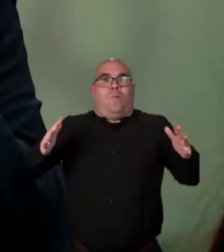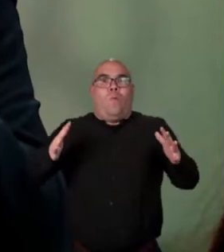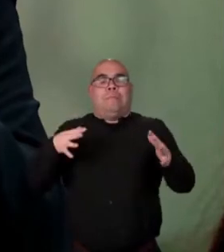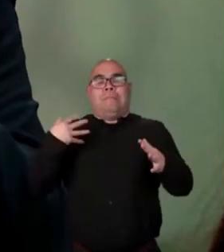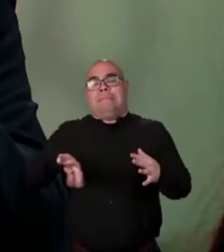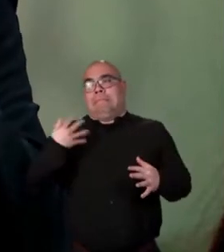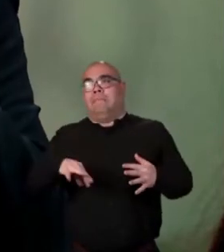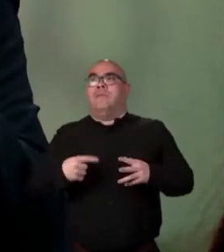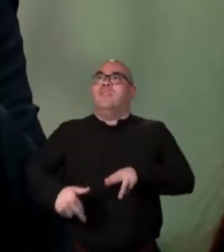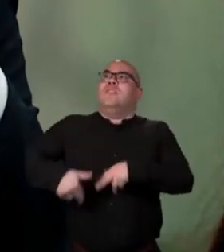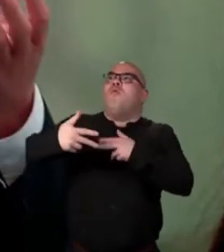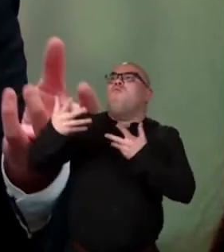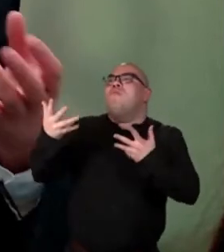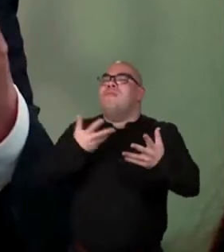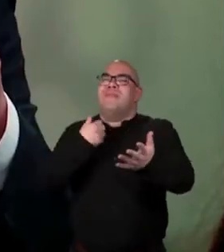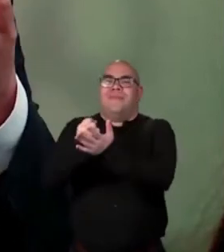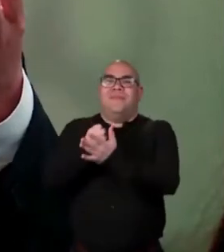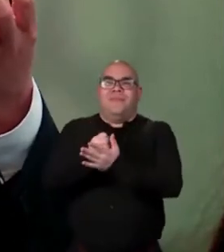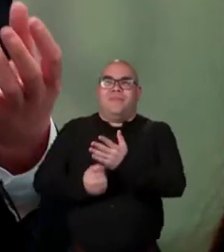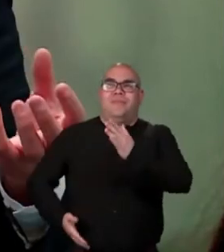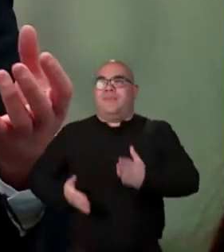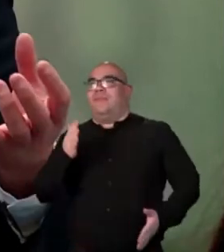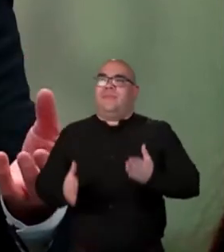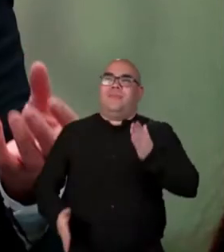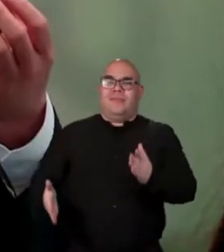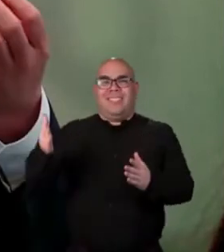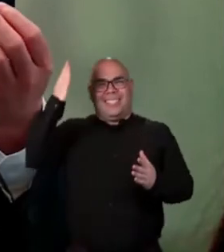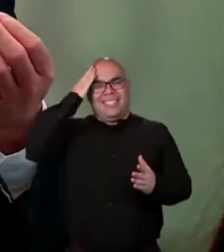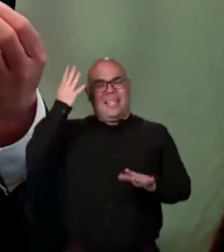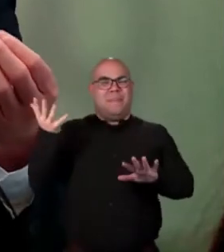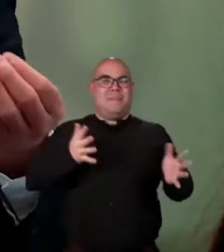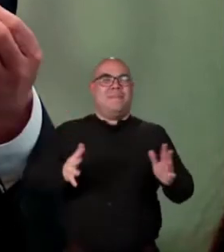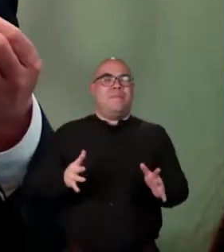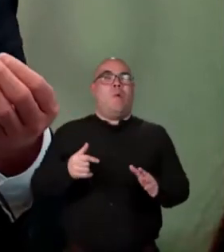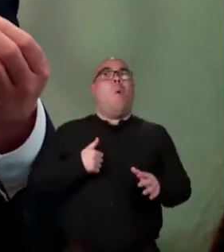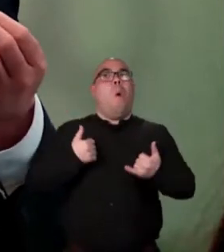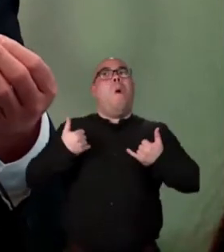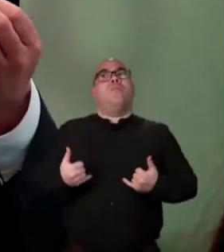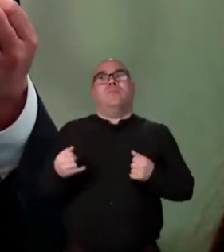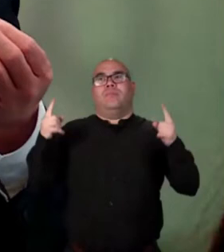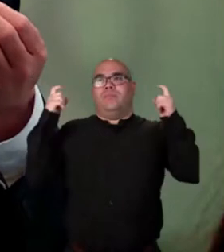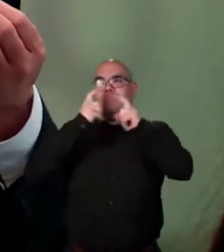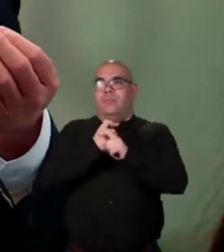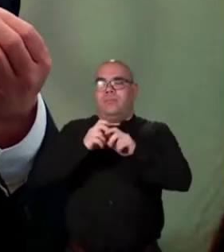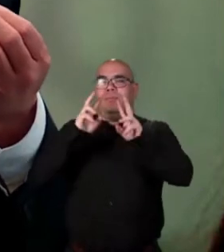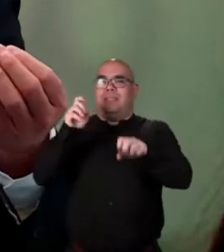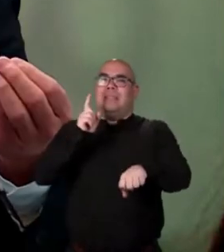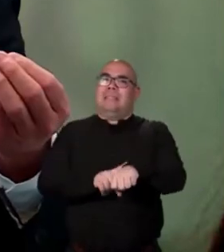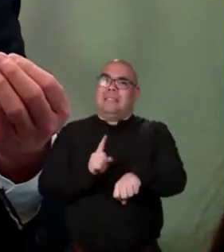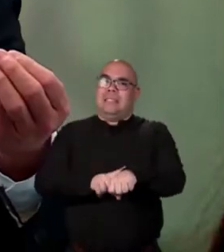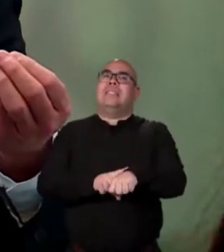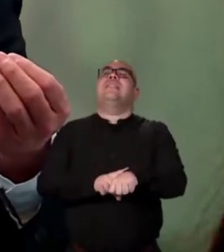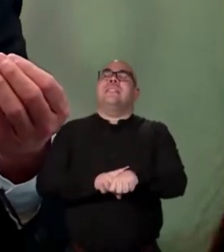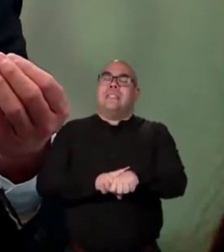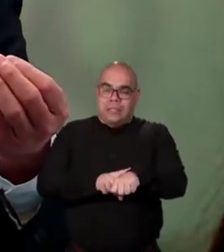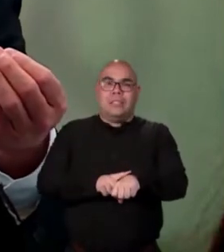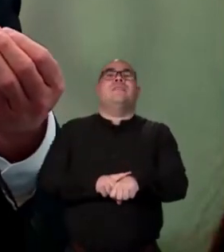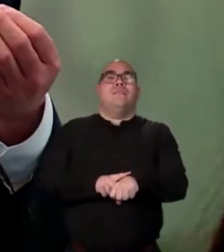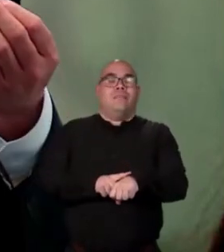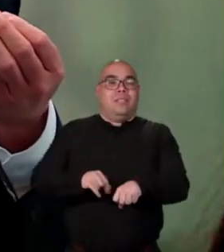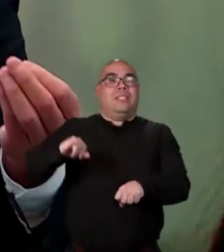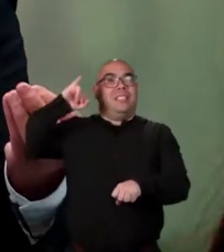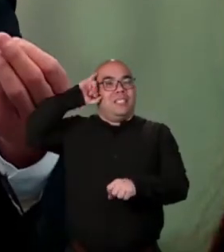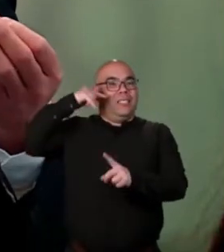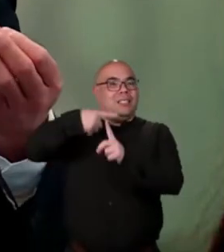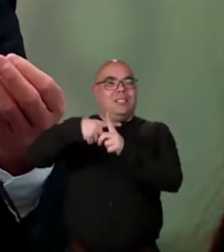todo lo que nosotros alrededor de argentina hemos creado que ha sido una experiencia muy importante alrededor del tema de la psicología positiva que es un